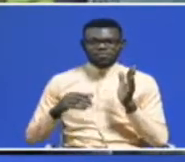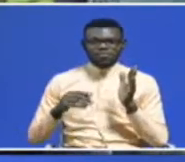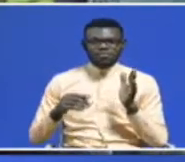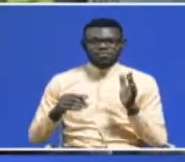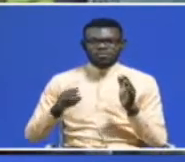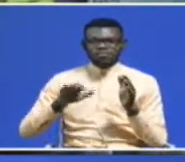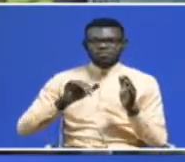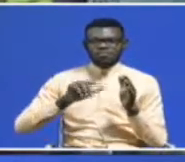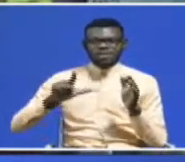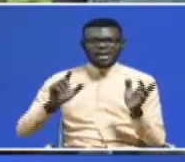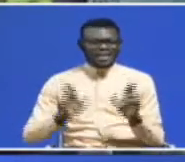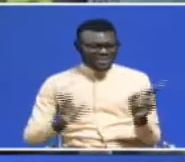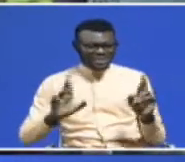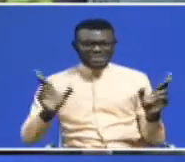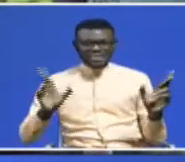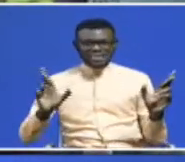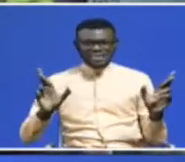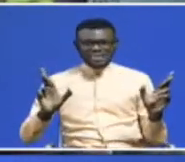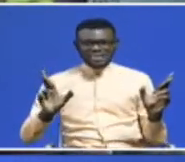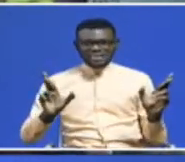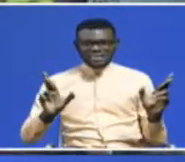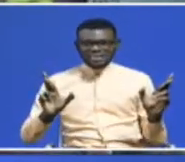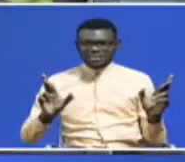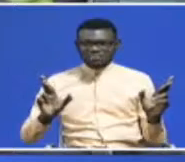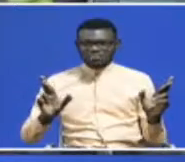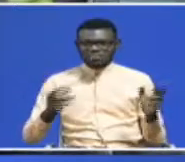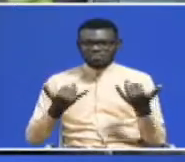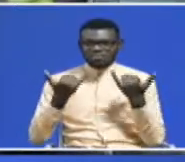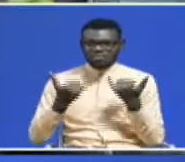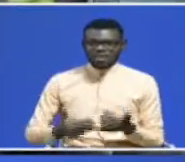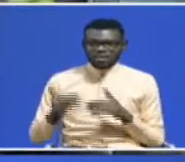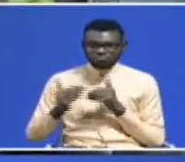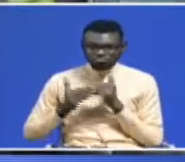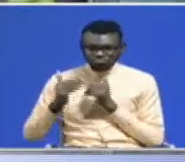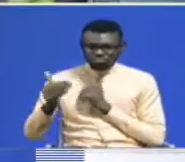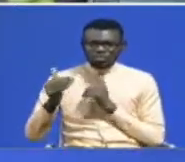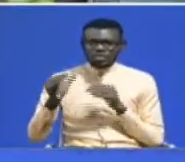preparing the bill have told us the bill is here and the bill is ready. Okay. Can you now move forward? So we are moving forward.